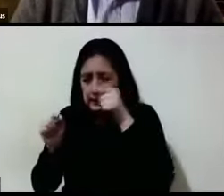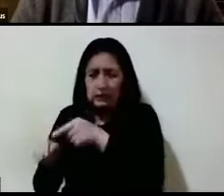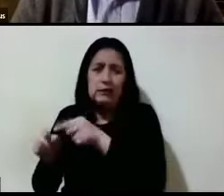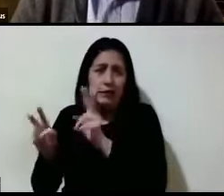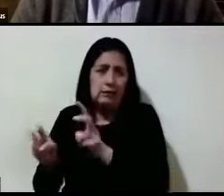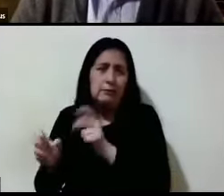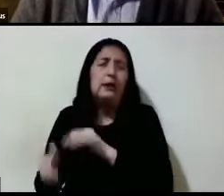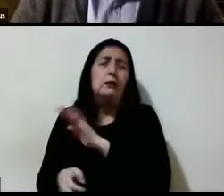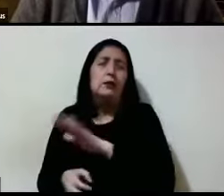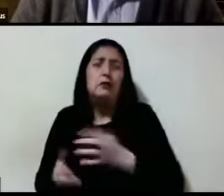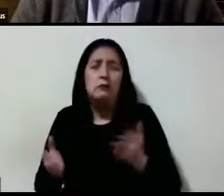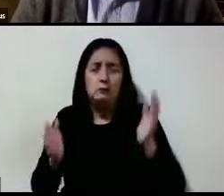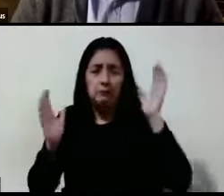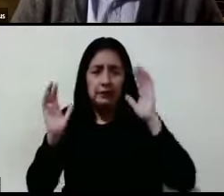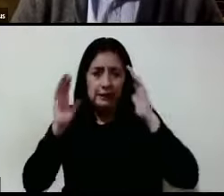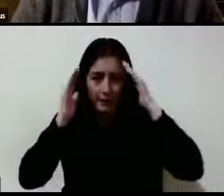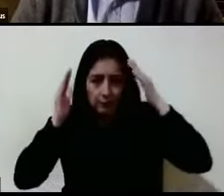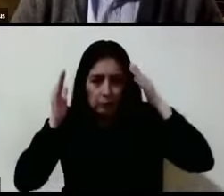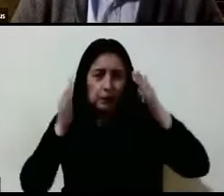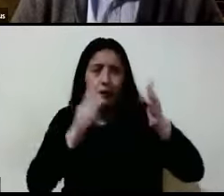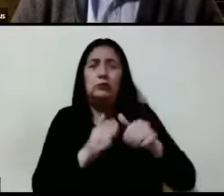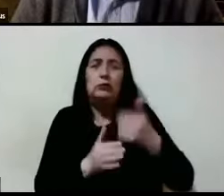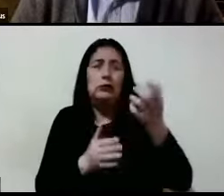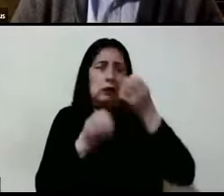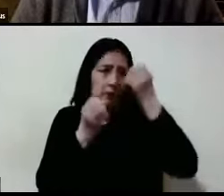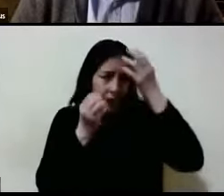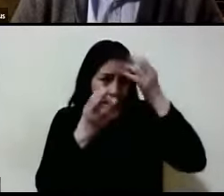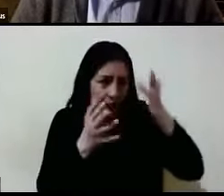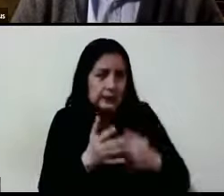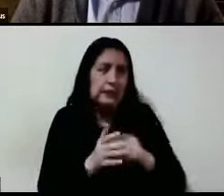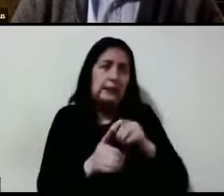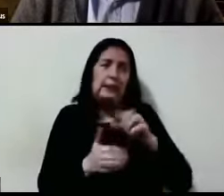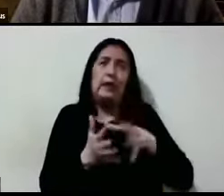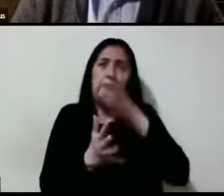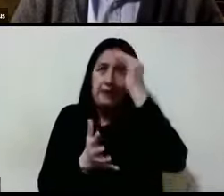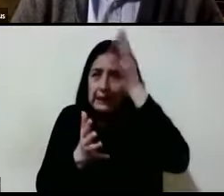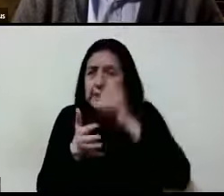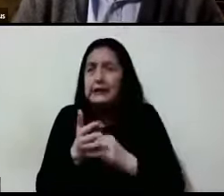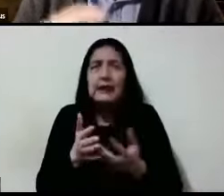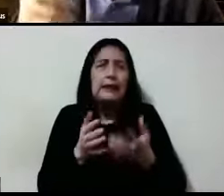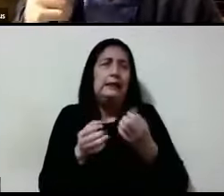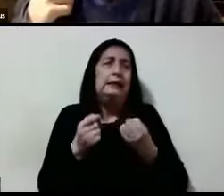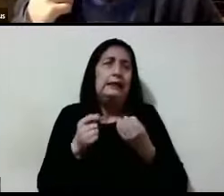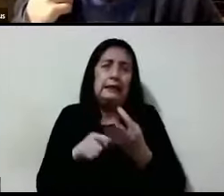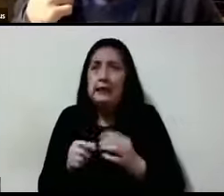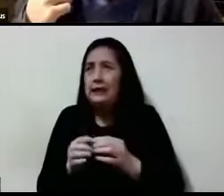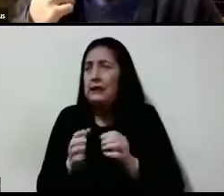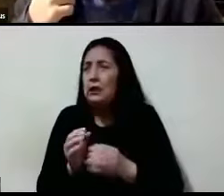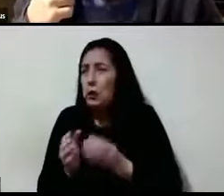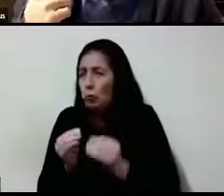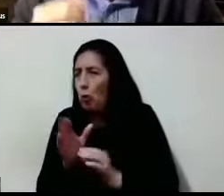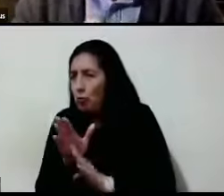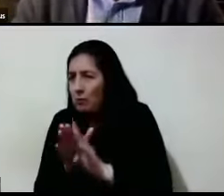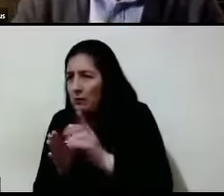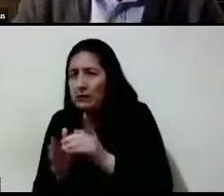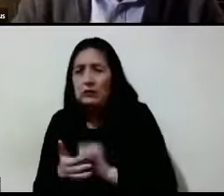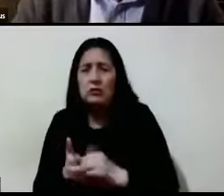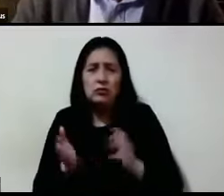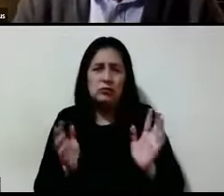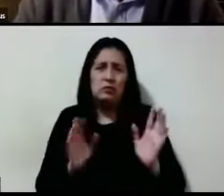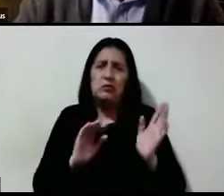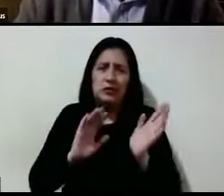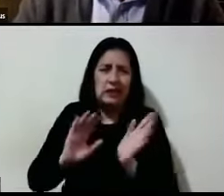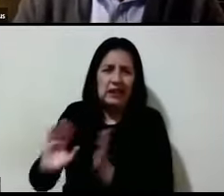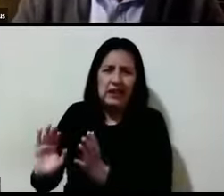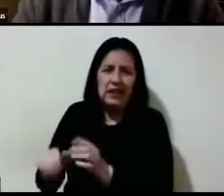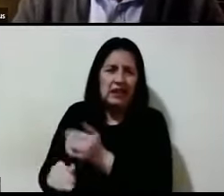más abocados hacia lo otro, ¿no? El cumplimiento de las competencias, de las capacidades, de los empeños. Entonces, como que lo dejamos lo